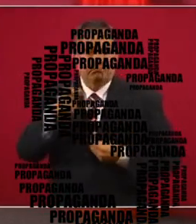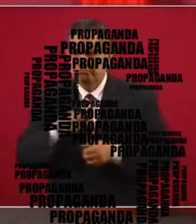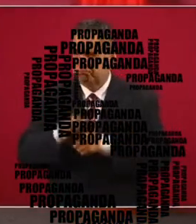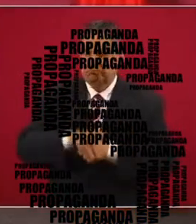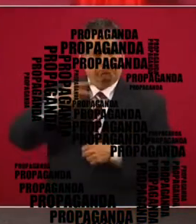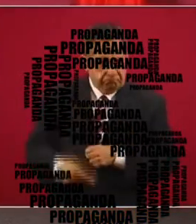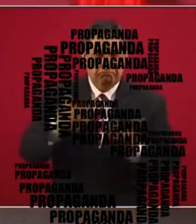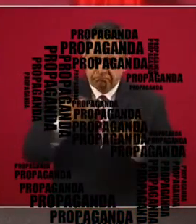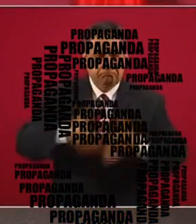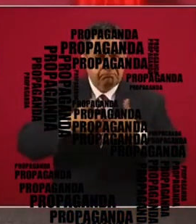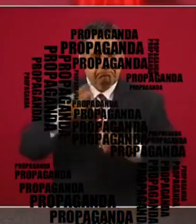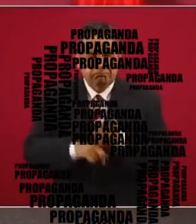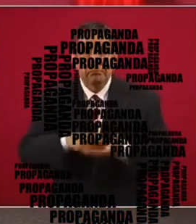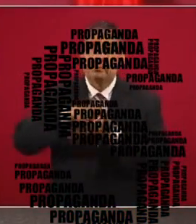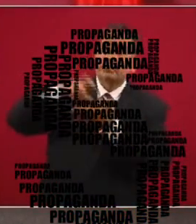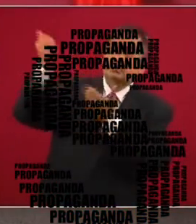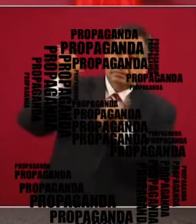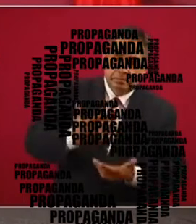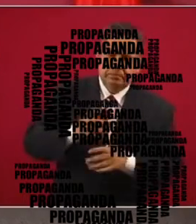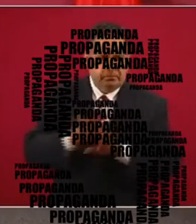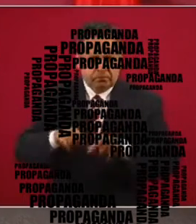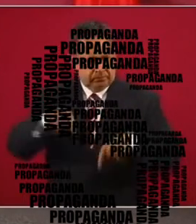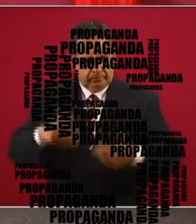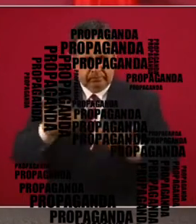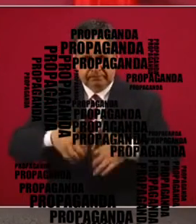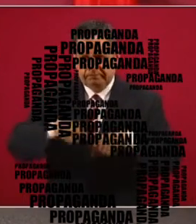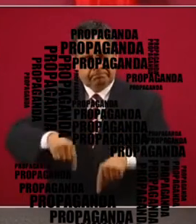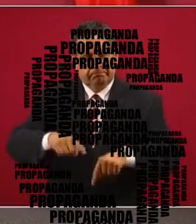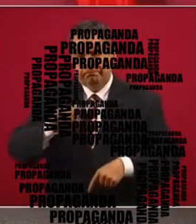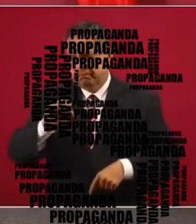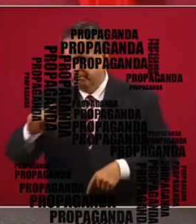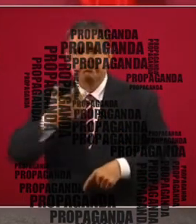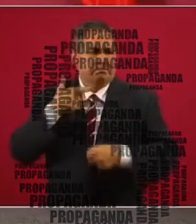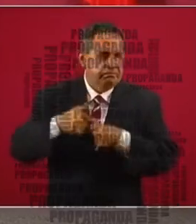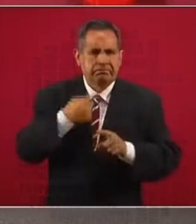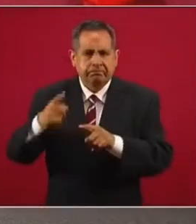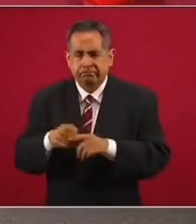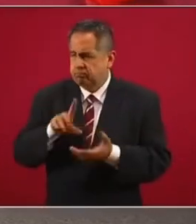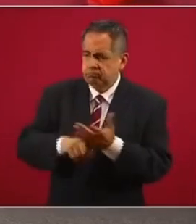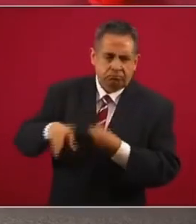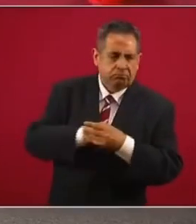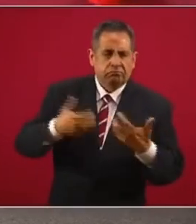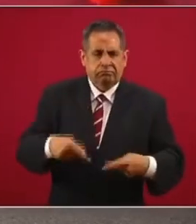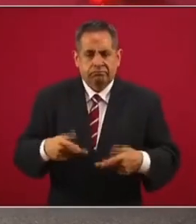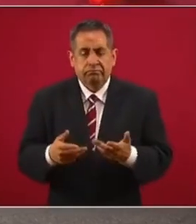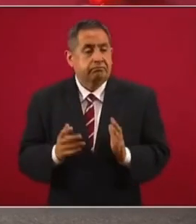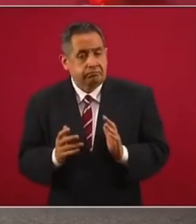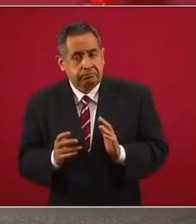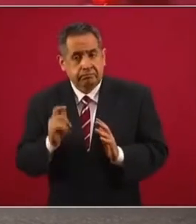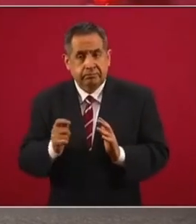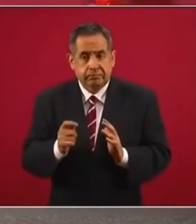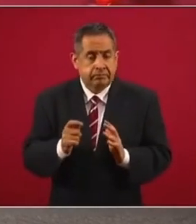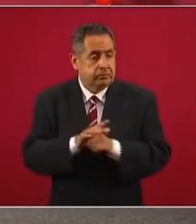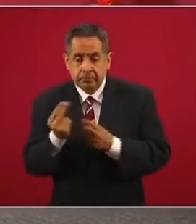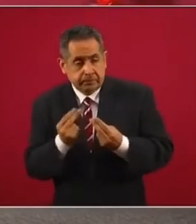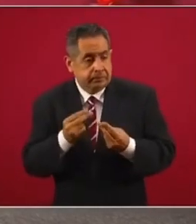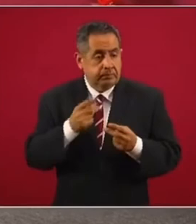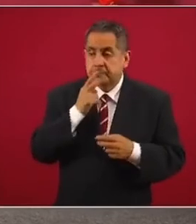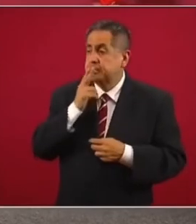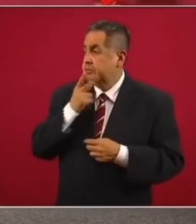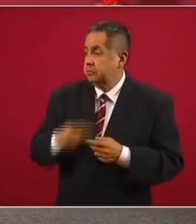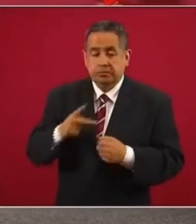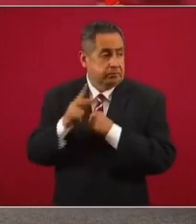de diésel, ya no comprar las gasolinas, el diésel, procesar toda nuestra materia prima y solo lo que se necesita para el